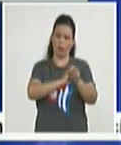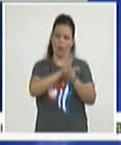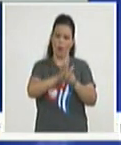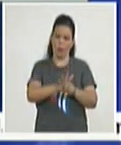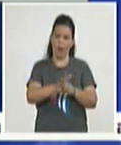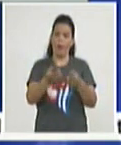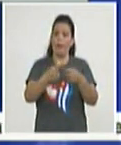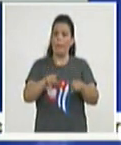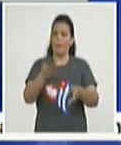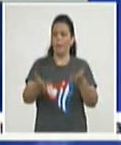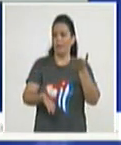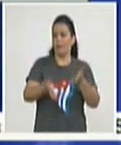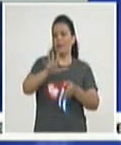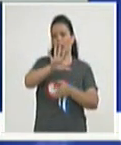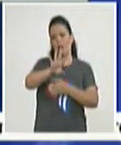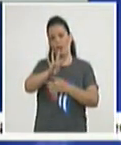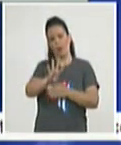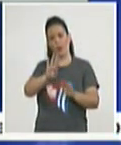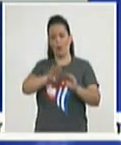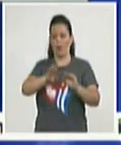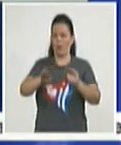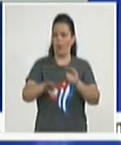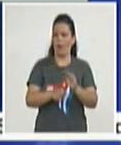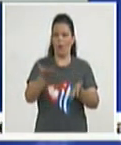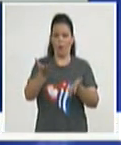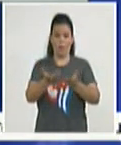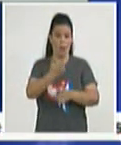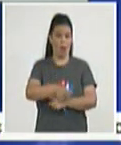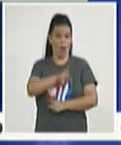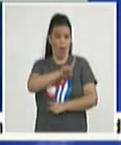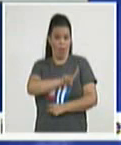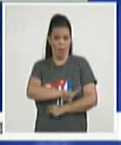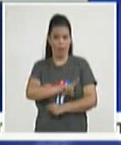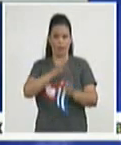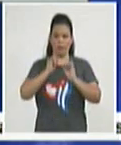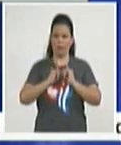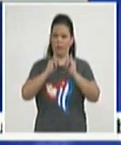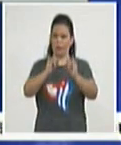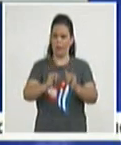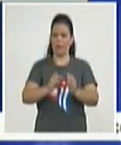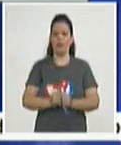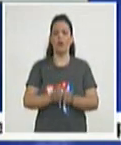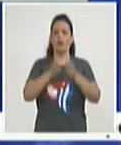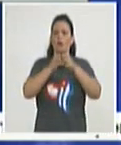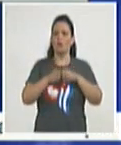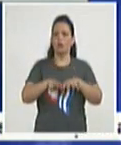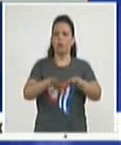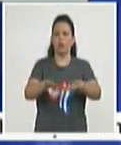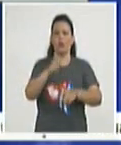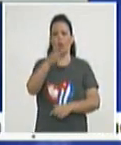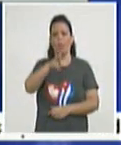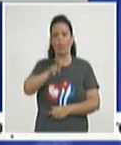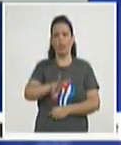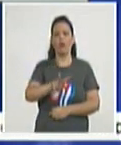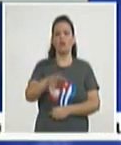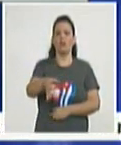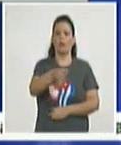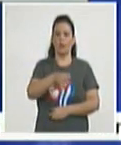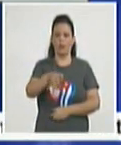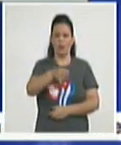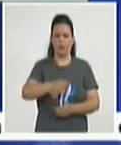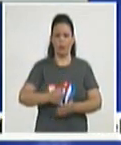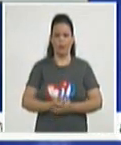aunque 54 casos menos en relación con la jornada anterior y con una transmisión en 12 de sus 13